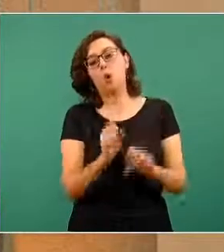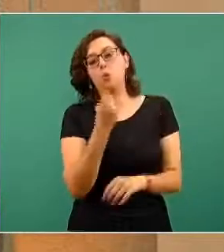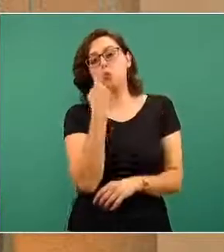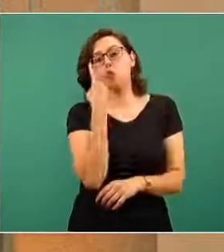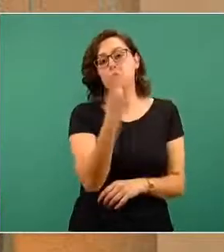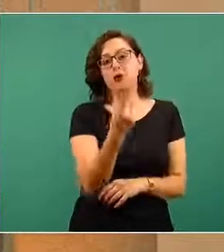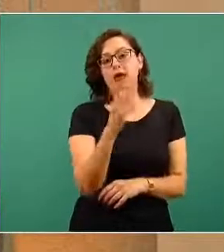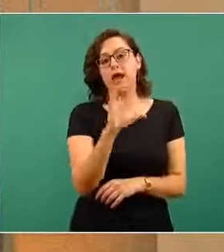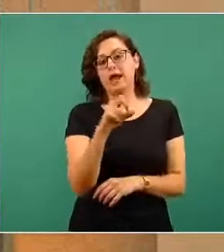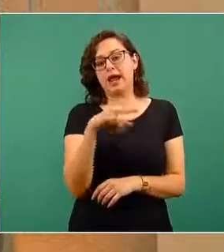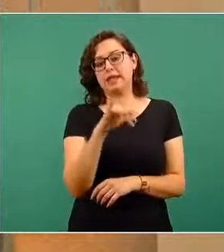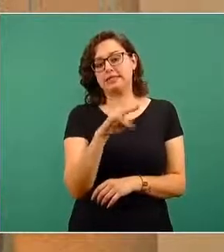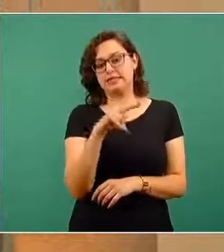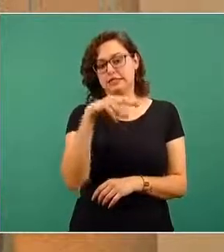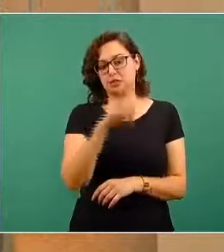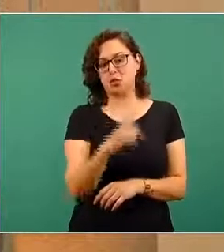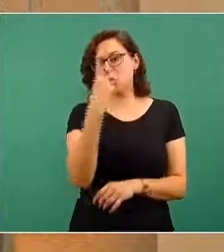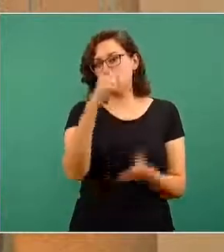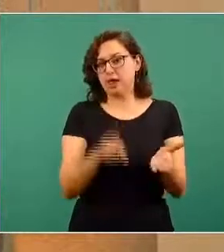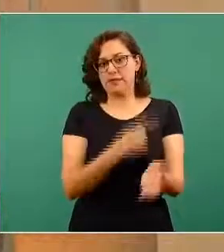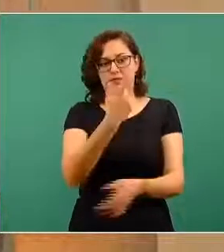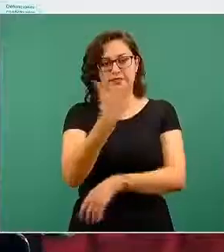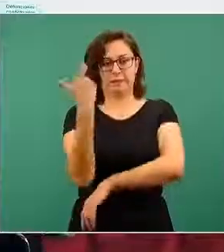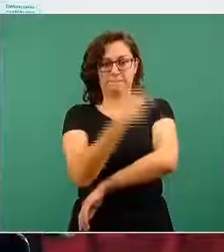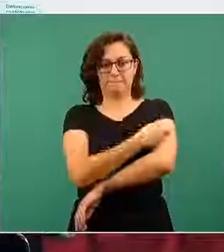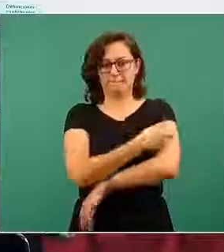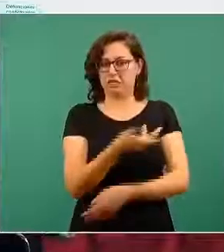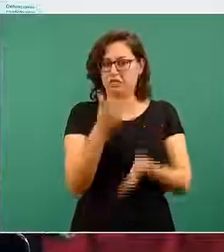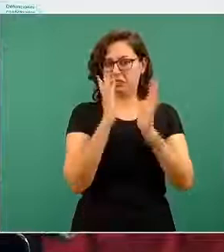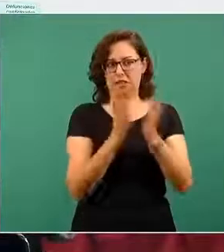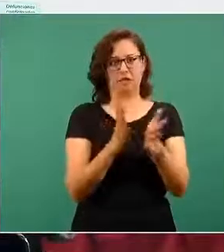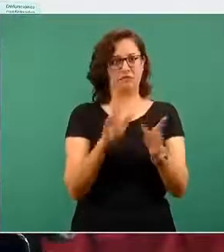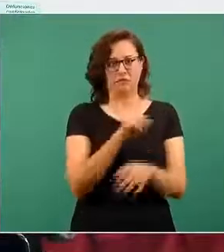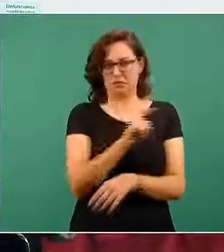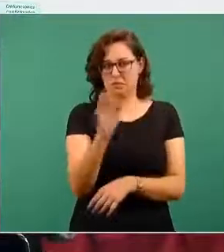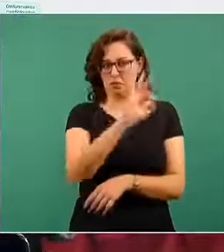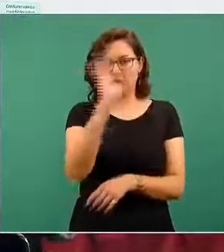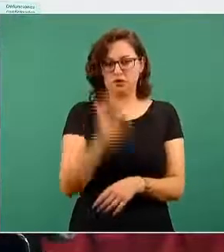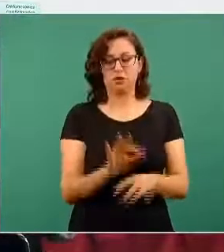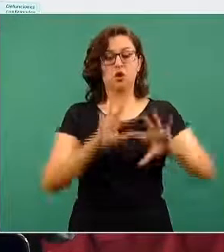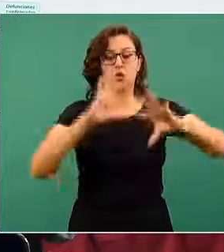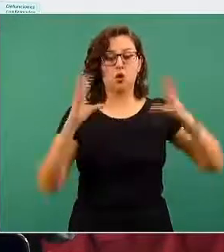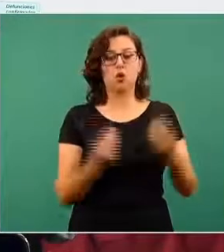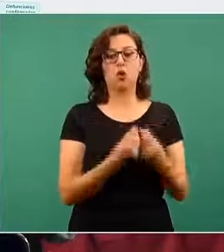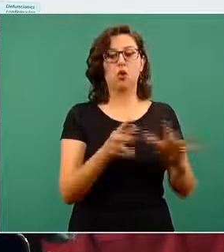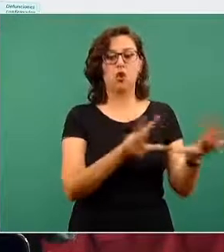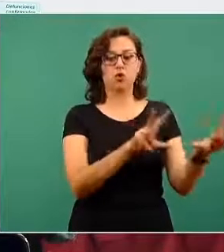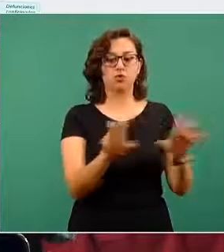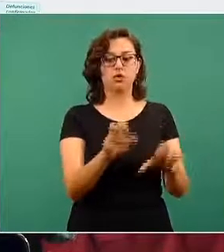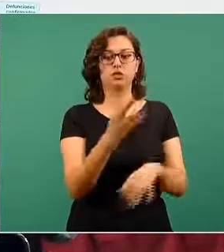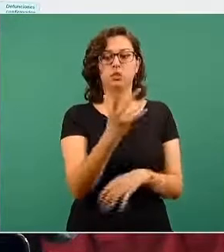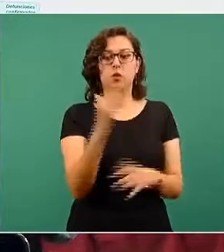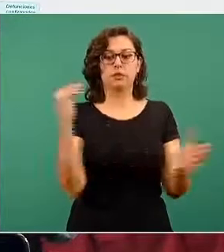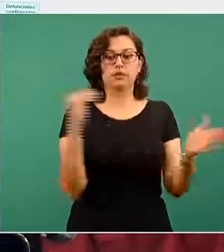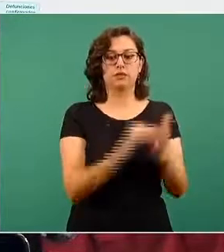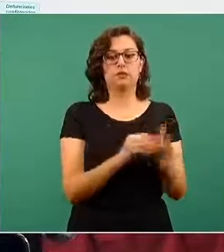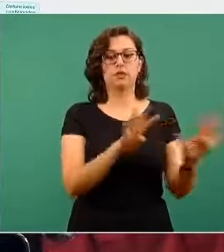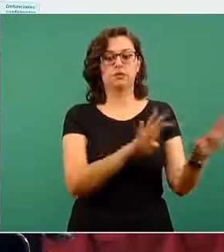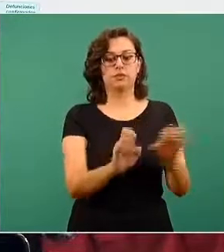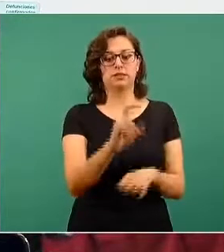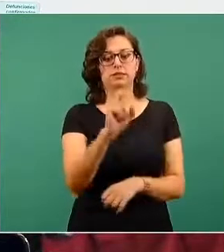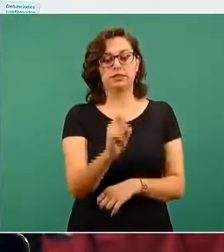la vacuna CanSino, que solamente requiere de una sola dosis, que hayan tenido esta primera. Entonces al día de hoy 850.000